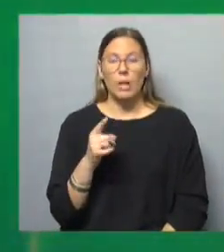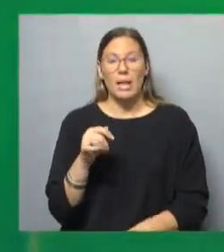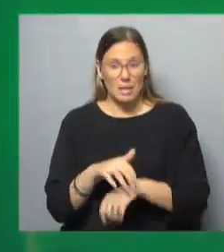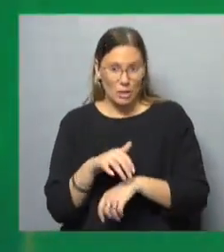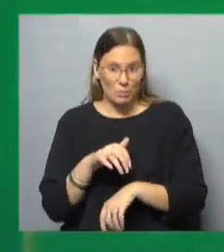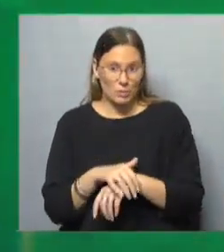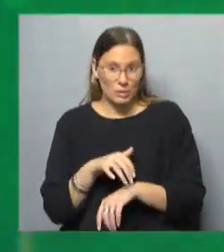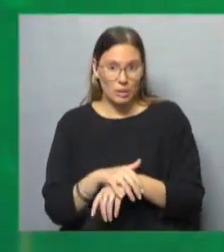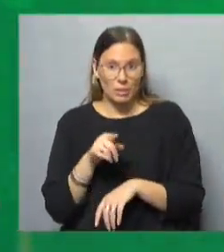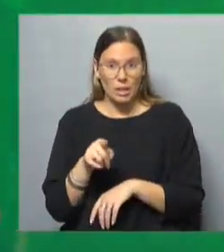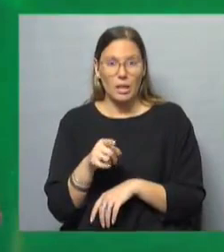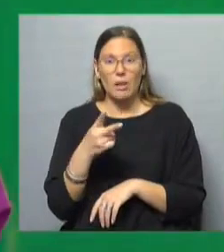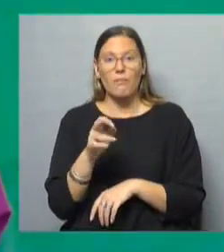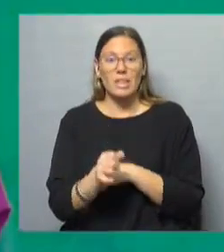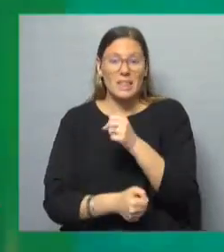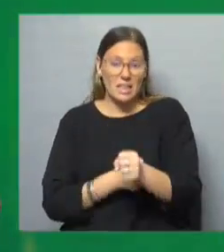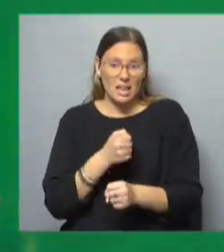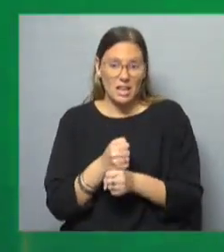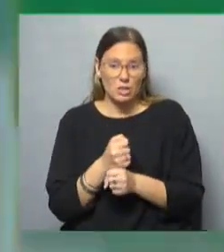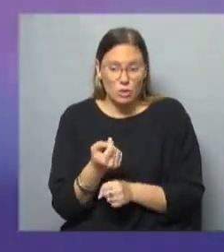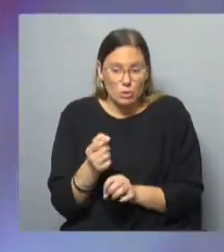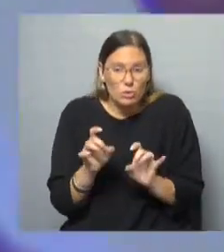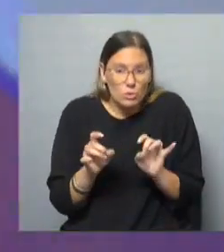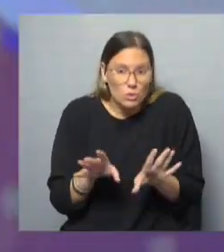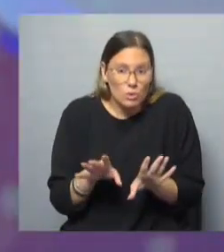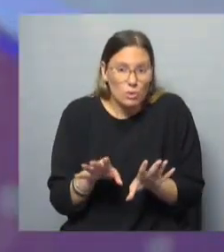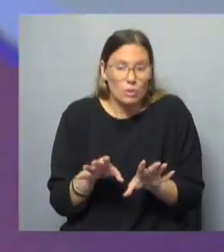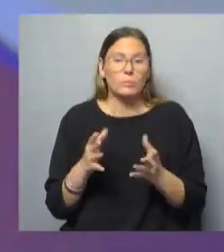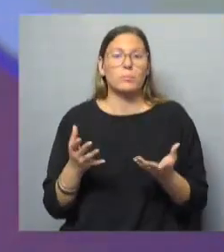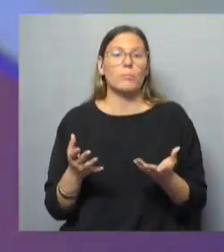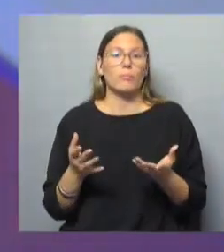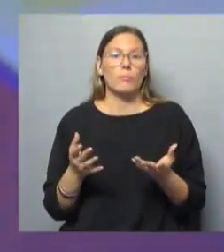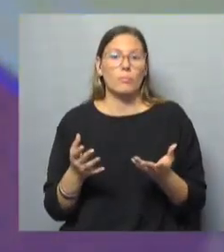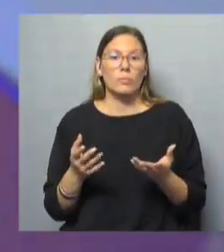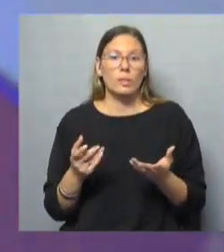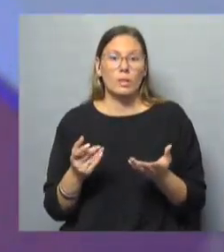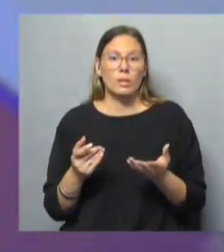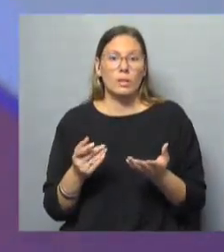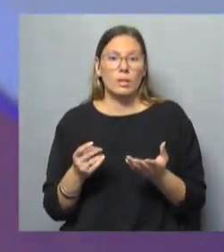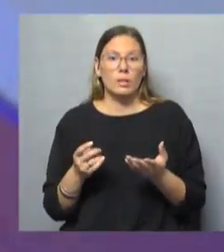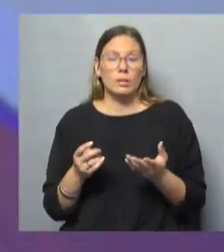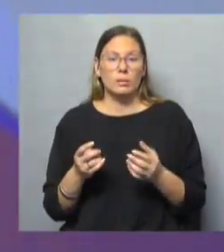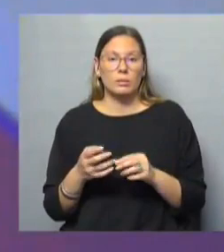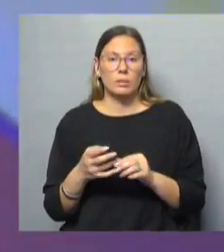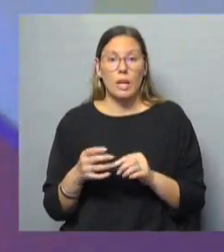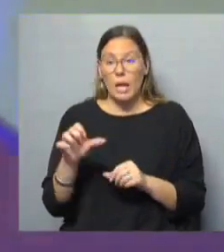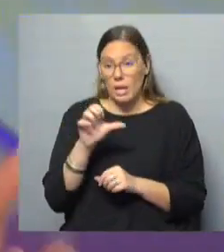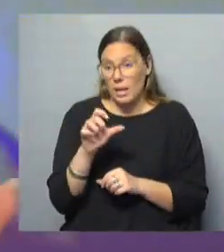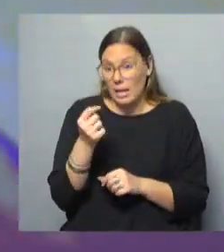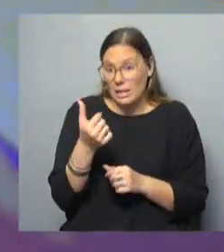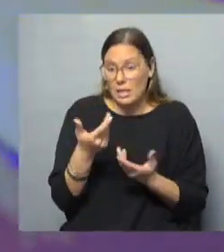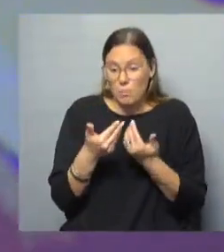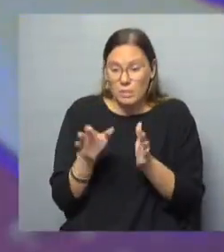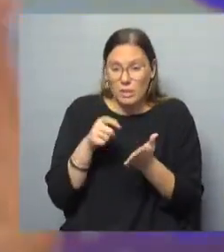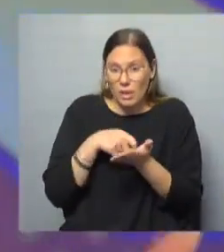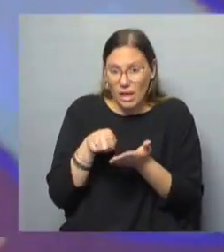responsables. Él tiene 20 años apenas y bueno, es, está empezando a escribir,